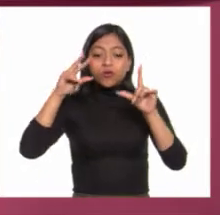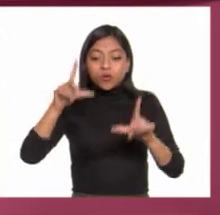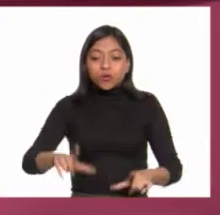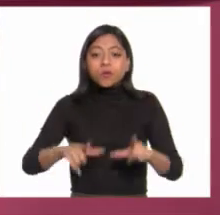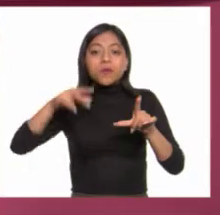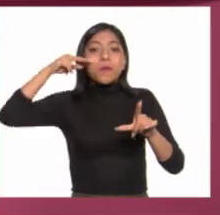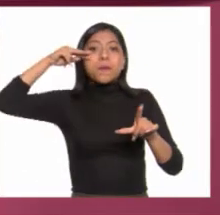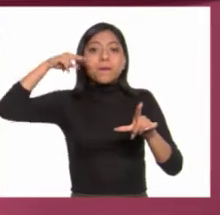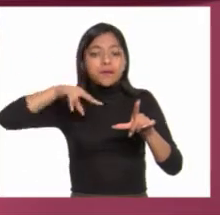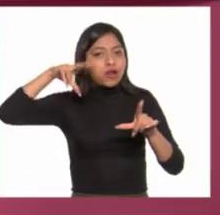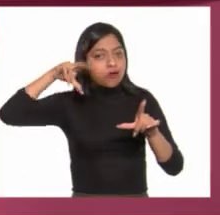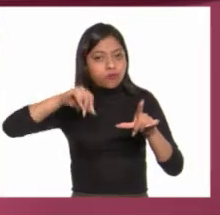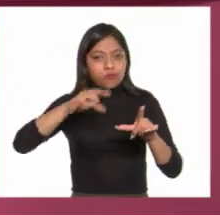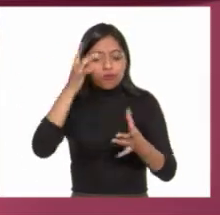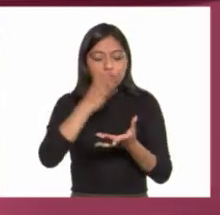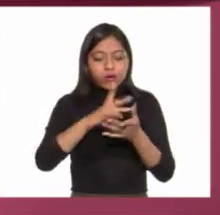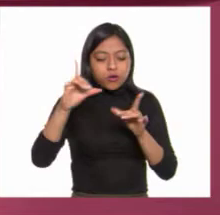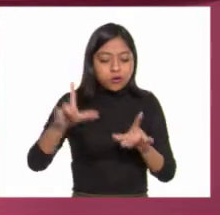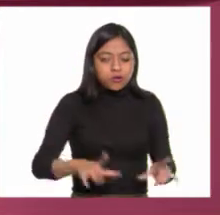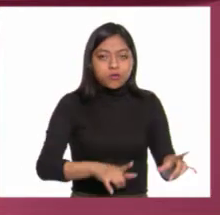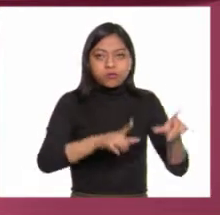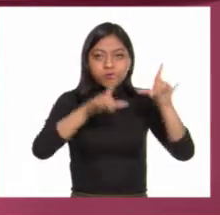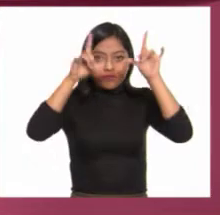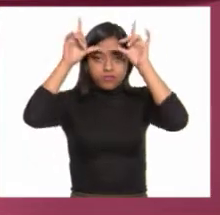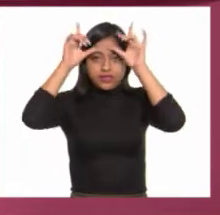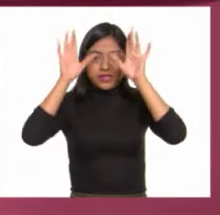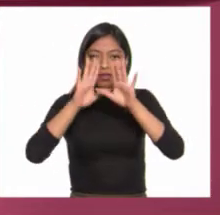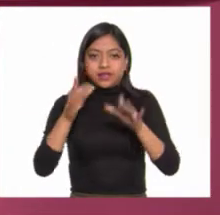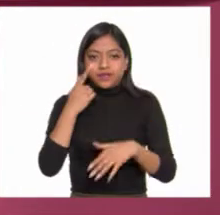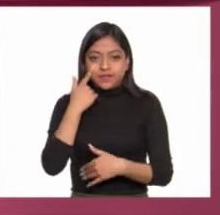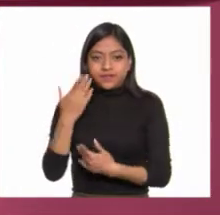favor. No vayas a hacer trampa,